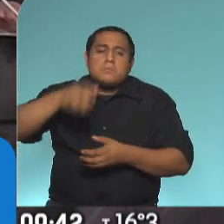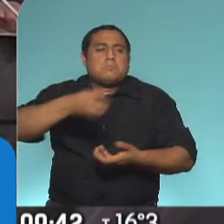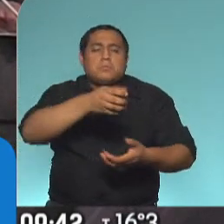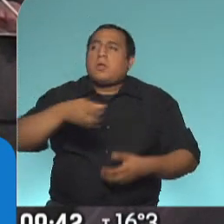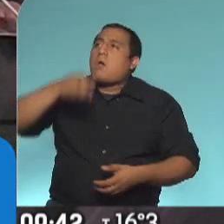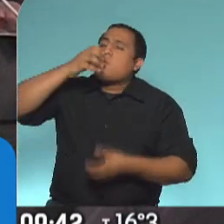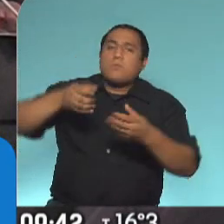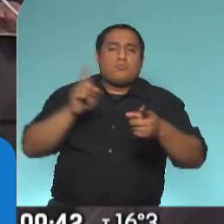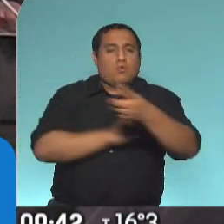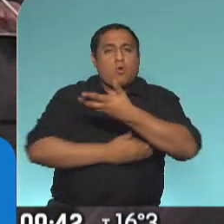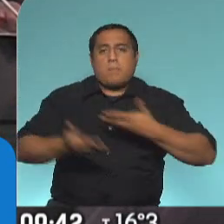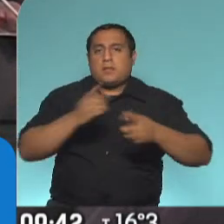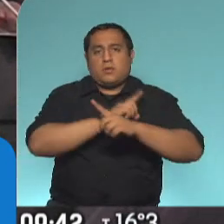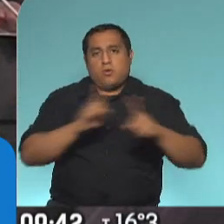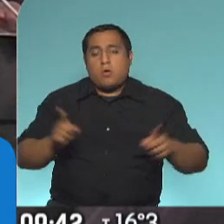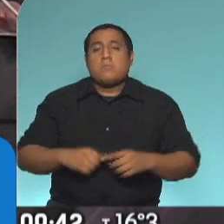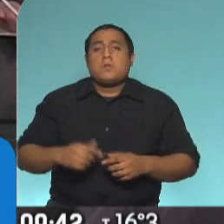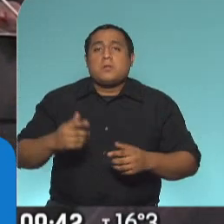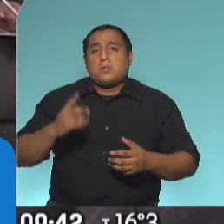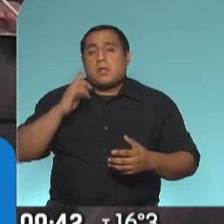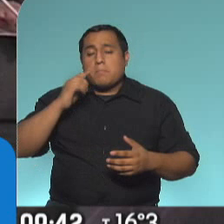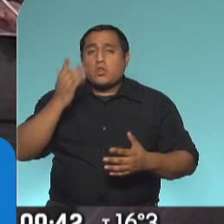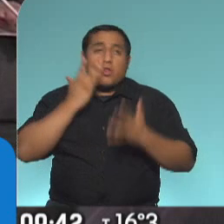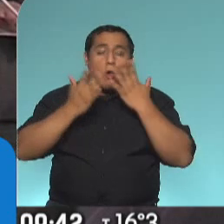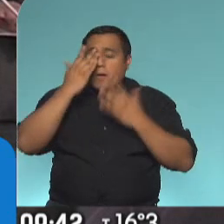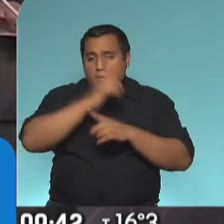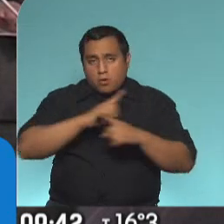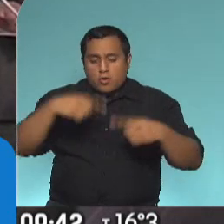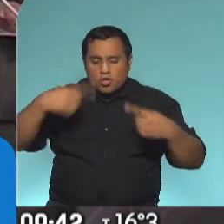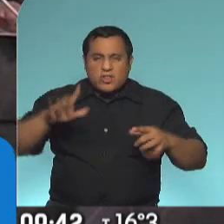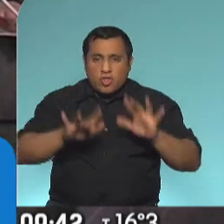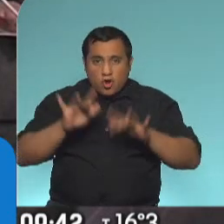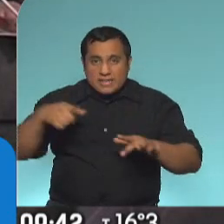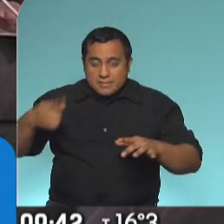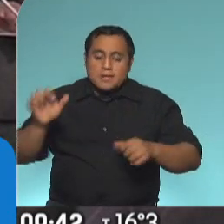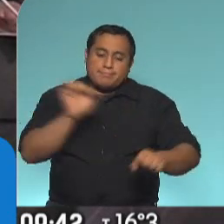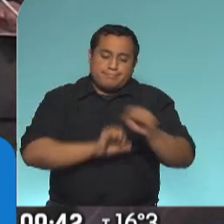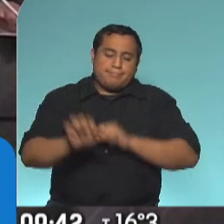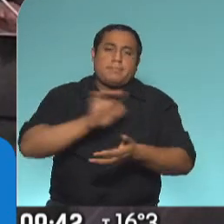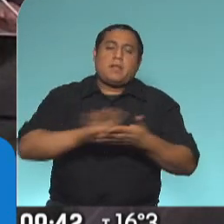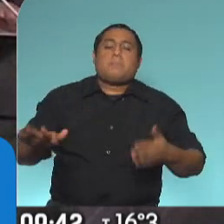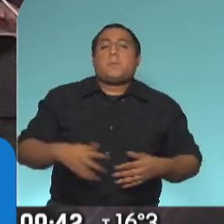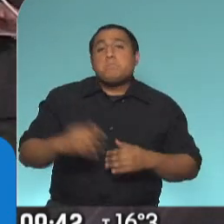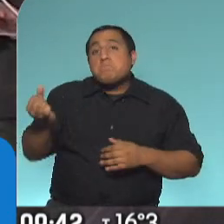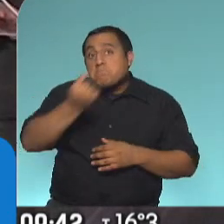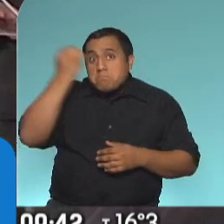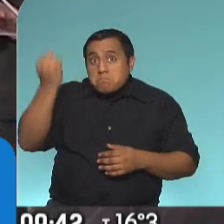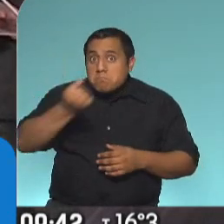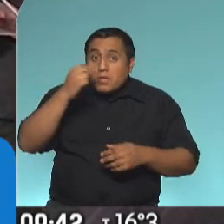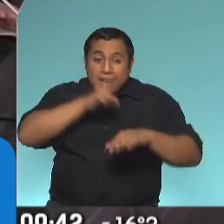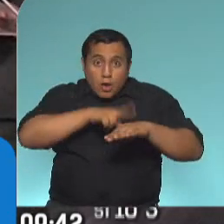cara, ventilar los ambientes y limpiar los objetos más frecuentes, que utilizamos con frecuencia. Es bien importante seguir